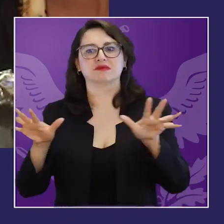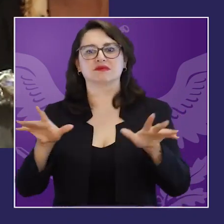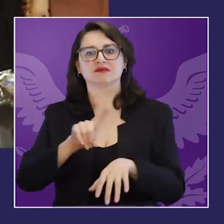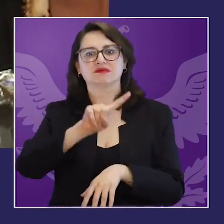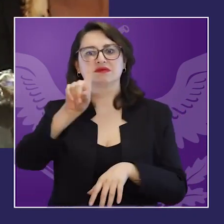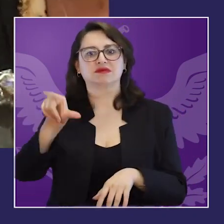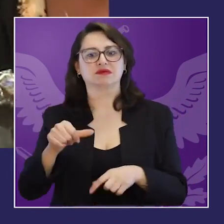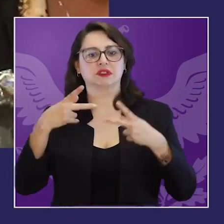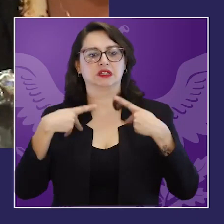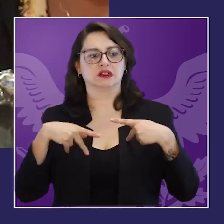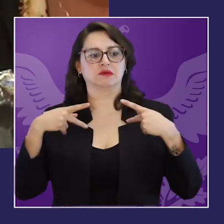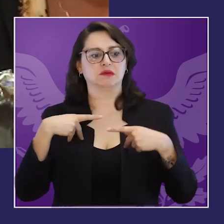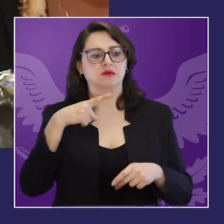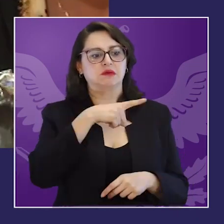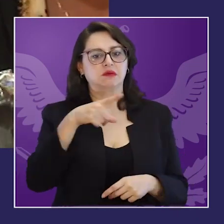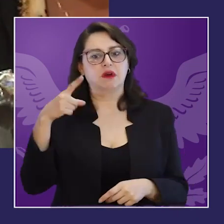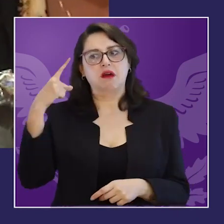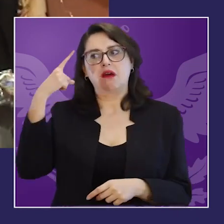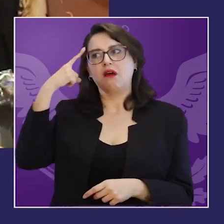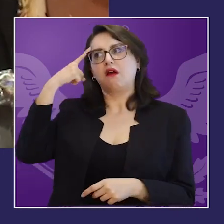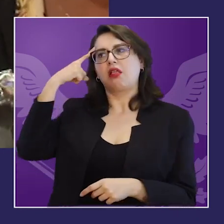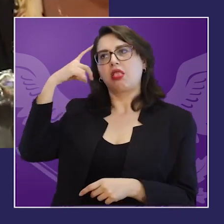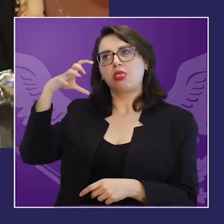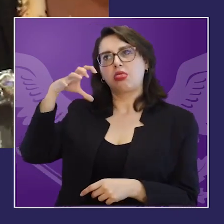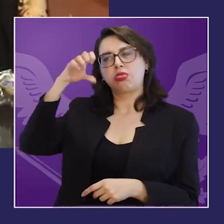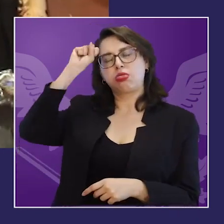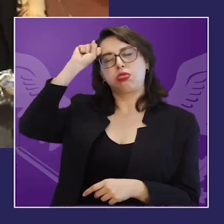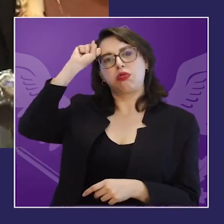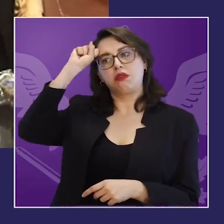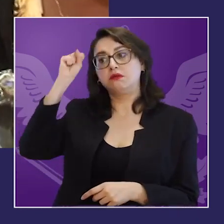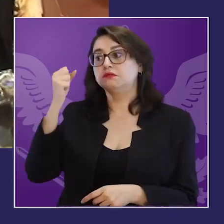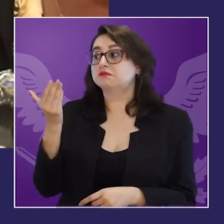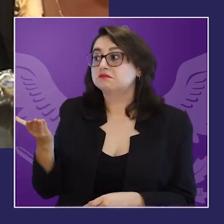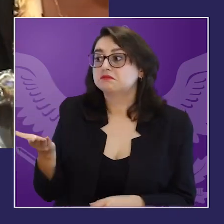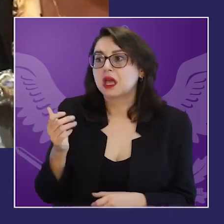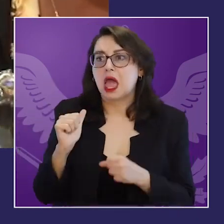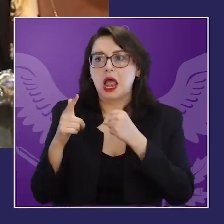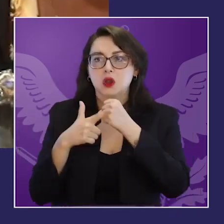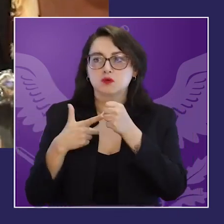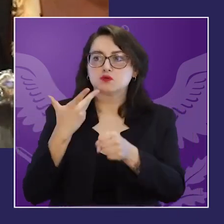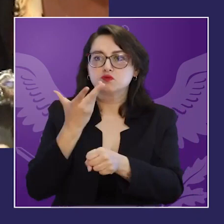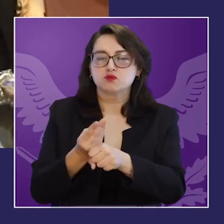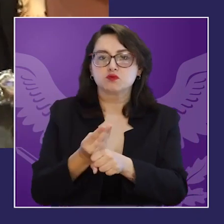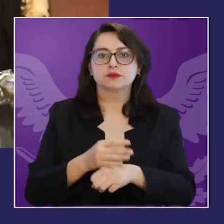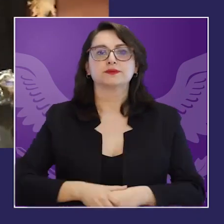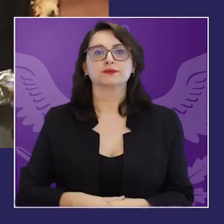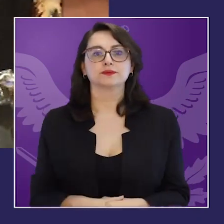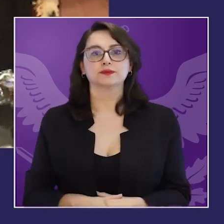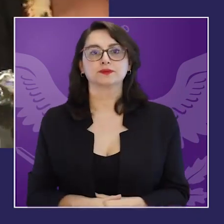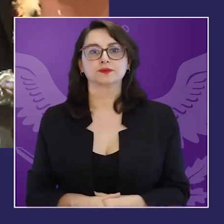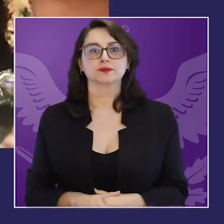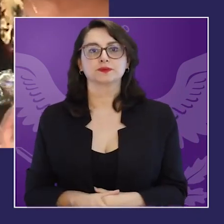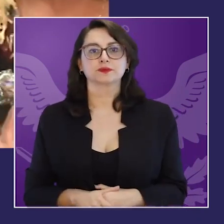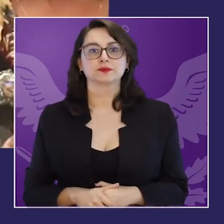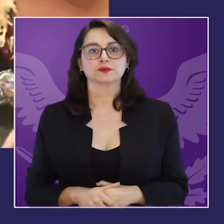es el efecto que se produce también en la sociedad, que creo que lo mencionaba muy claramente Adriana, pero no sé